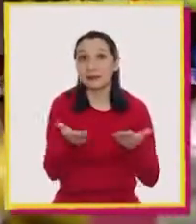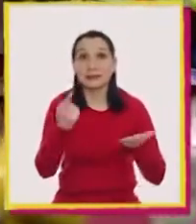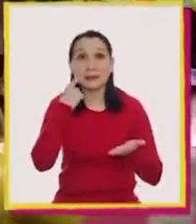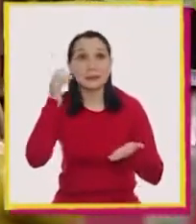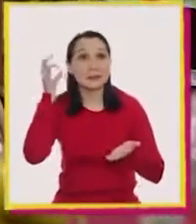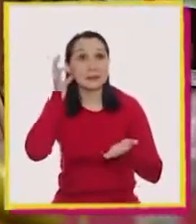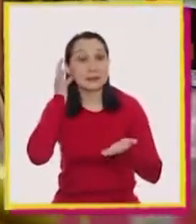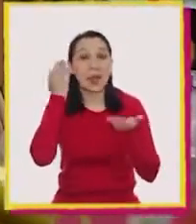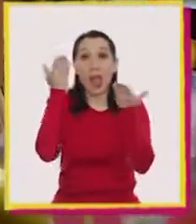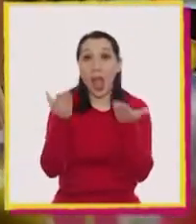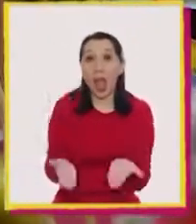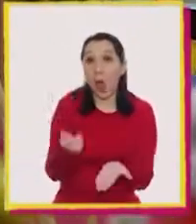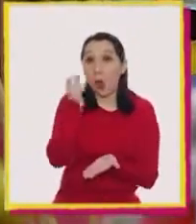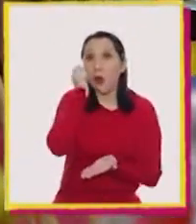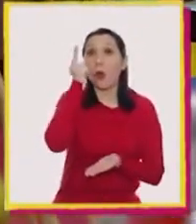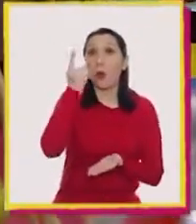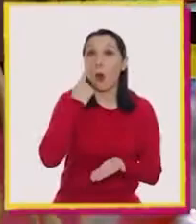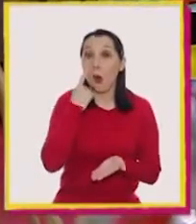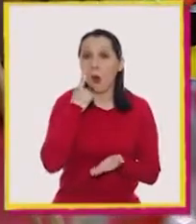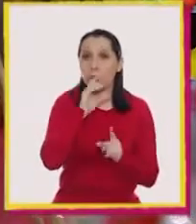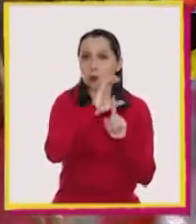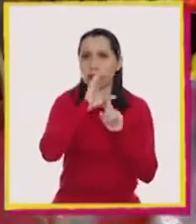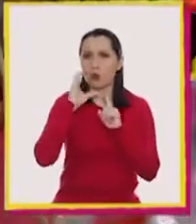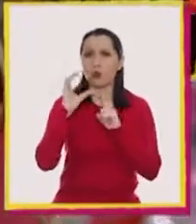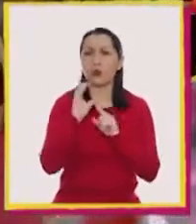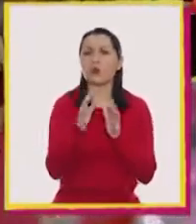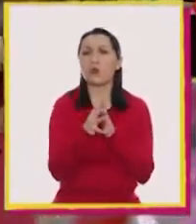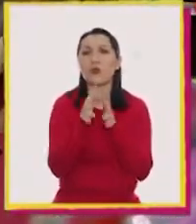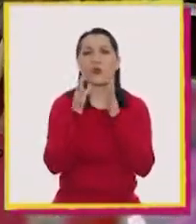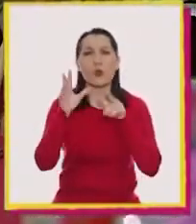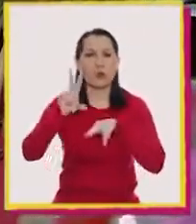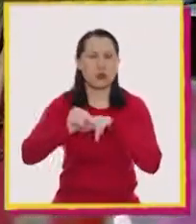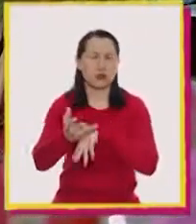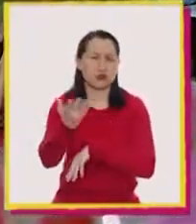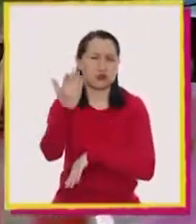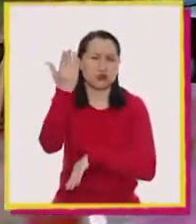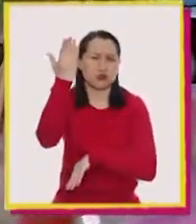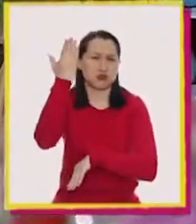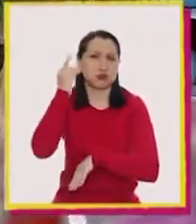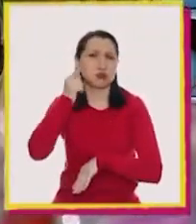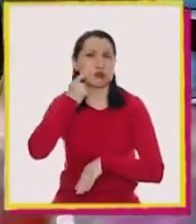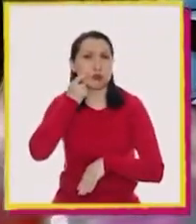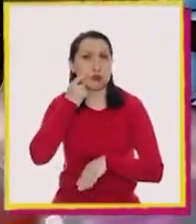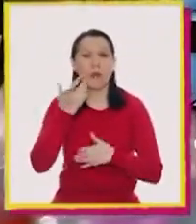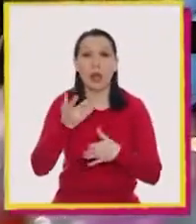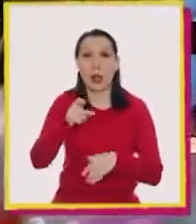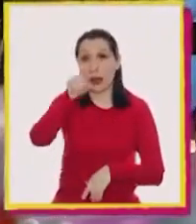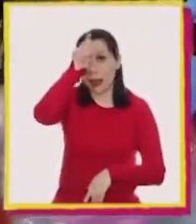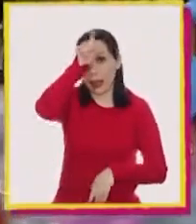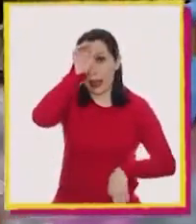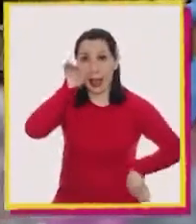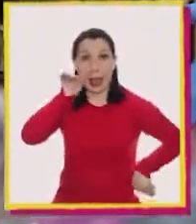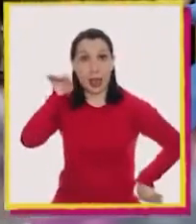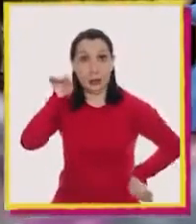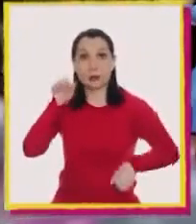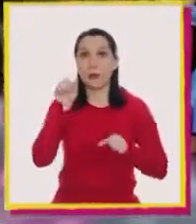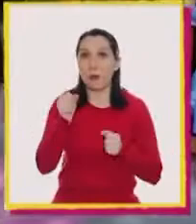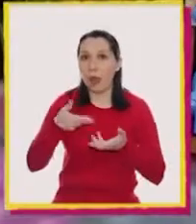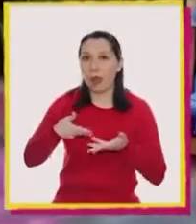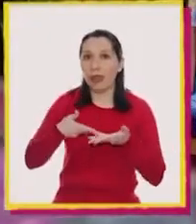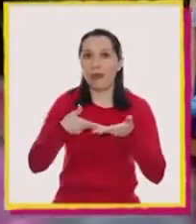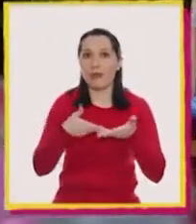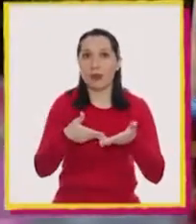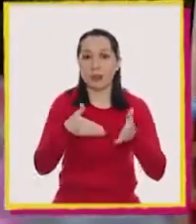Niños y niñas, hoy día conocimos una de las culturas más antiguas de la humanidad, los egipcios.